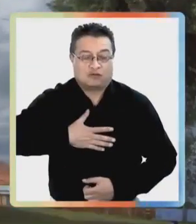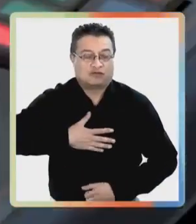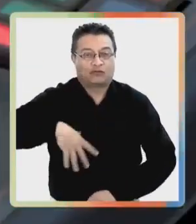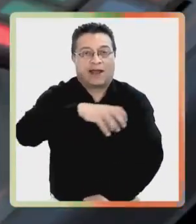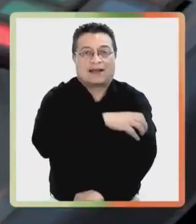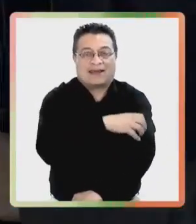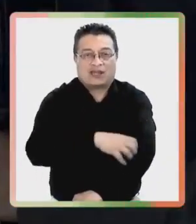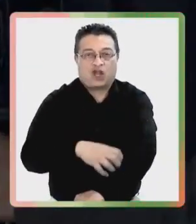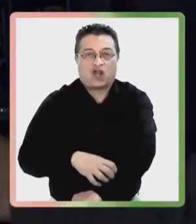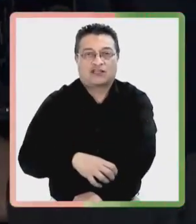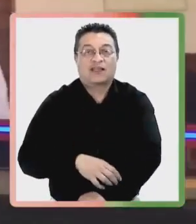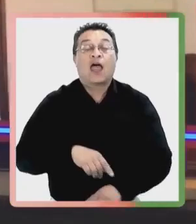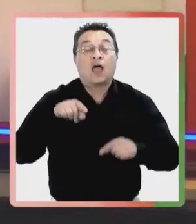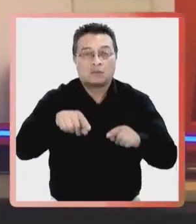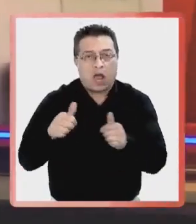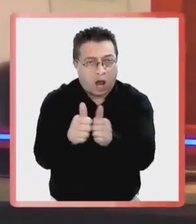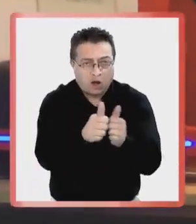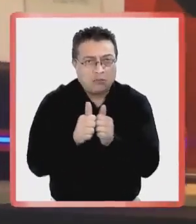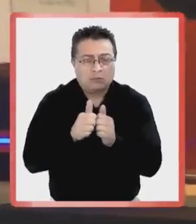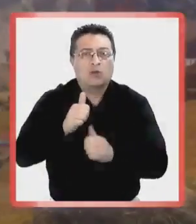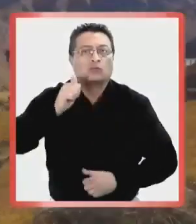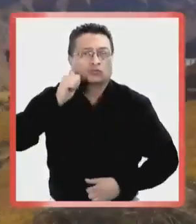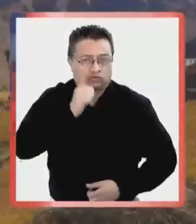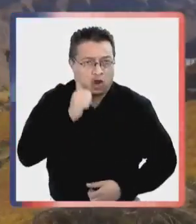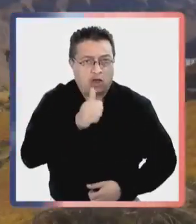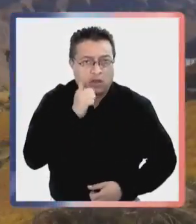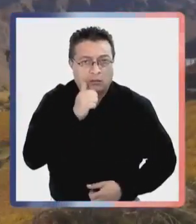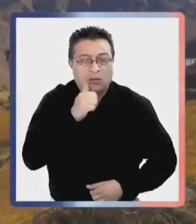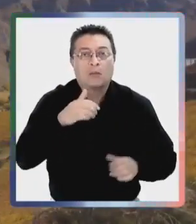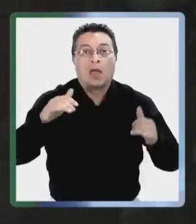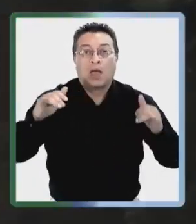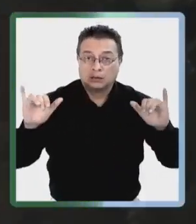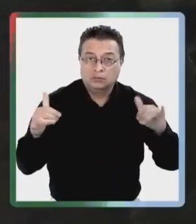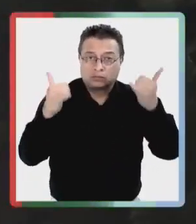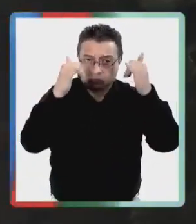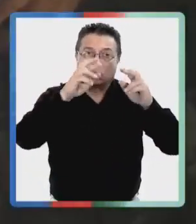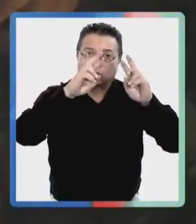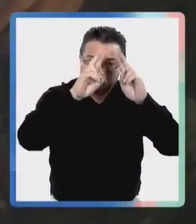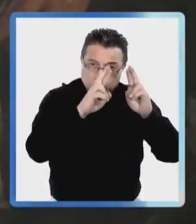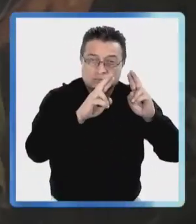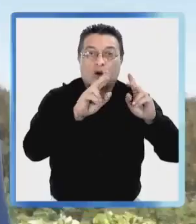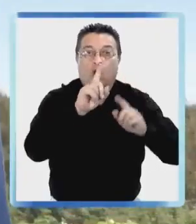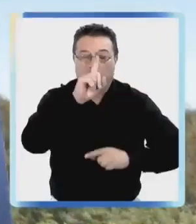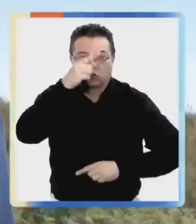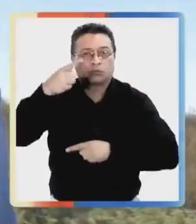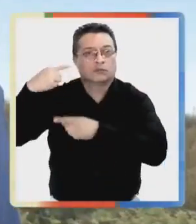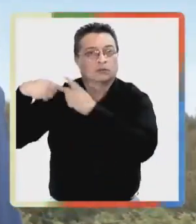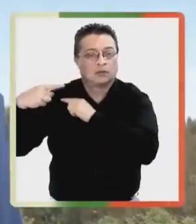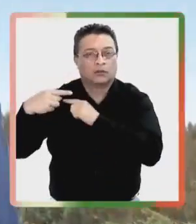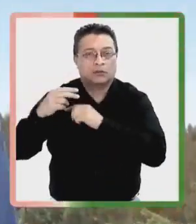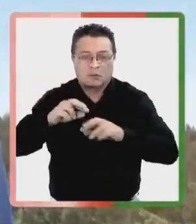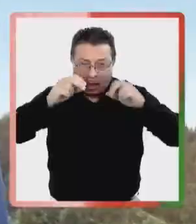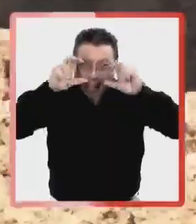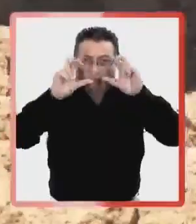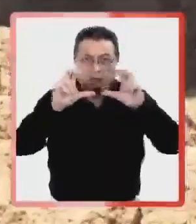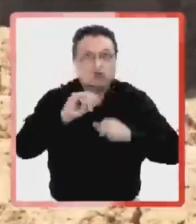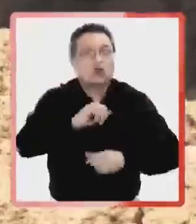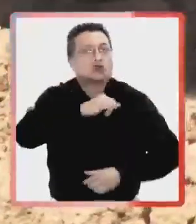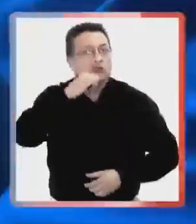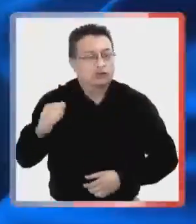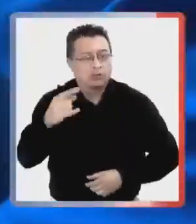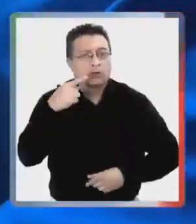regiones, porque acompañamos el día a día. Celebramos las tradiciones, siempre atentos a